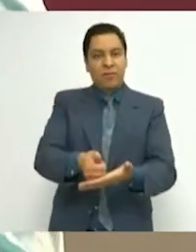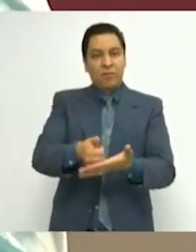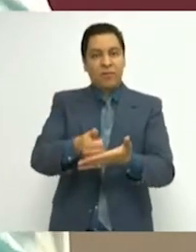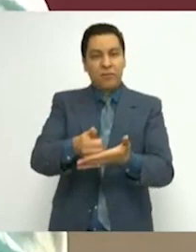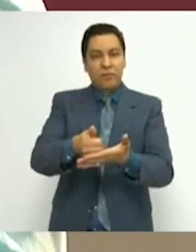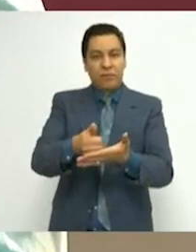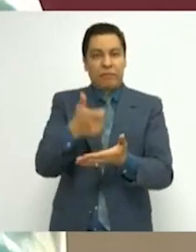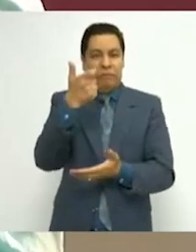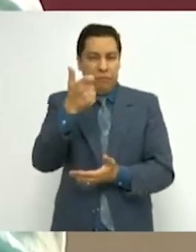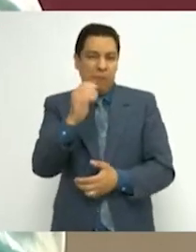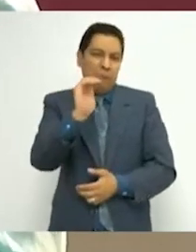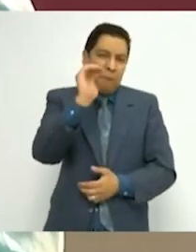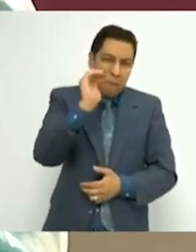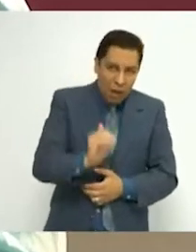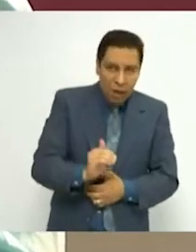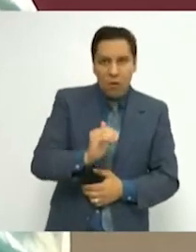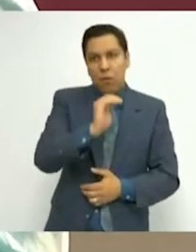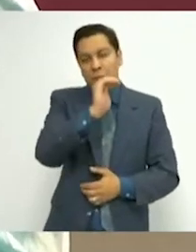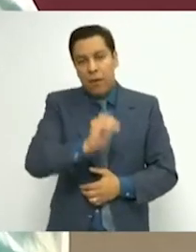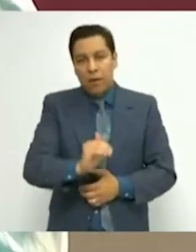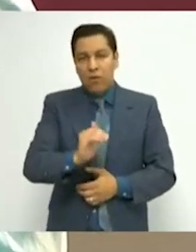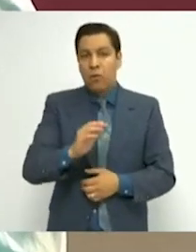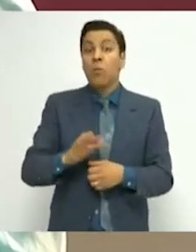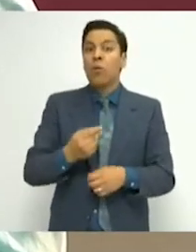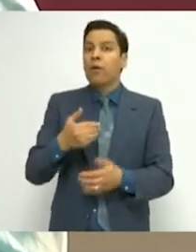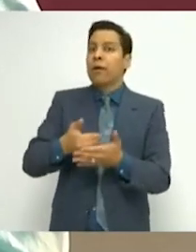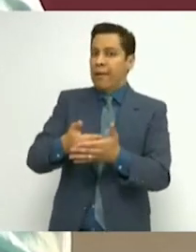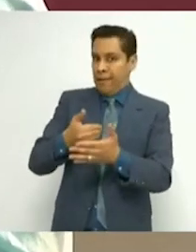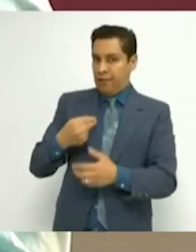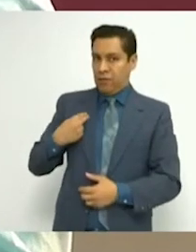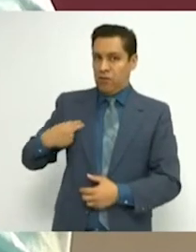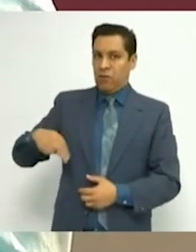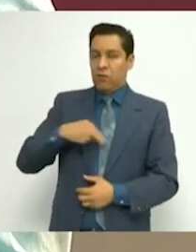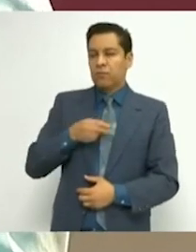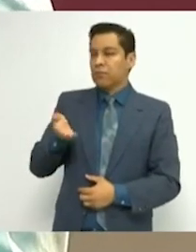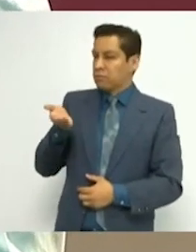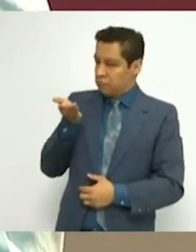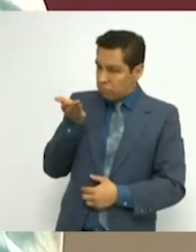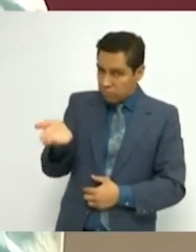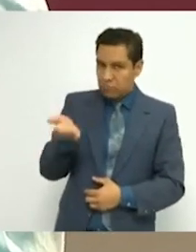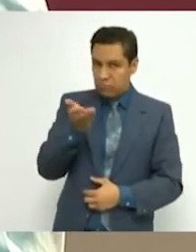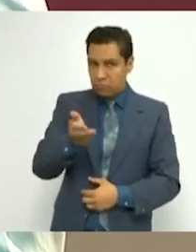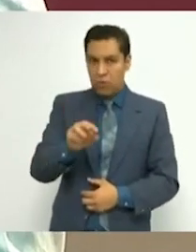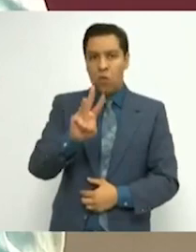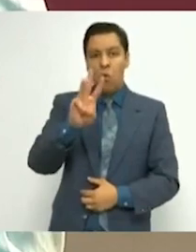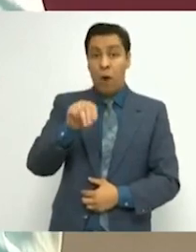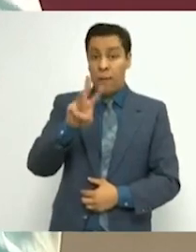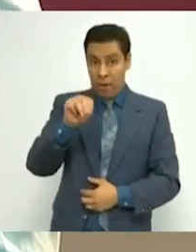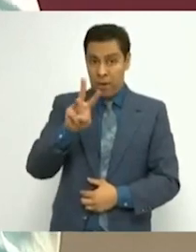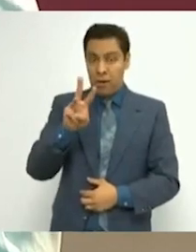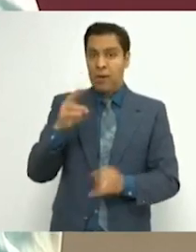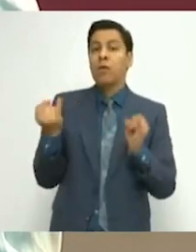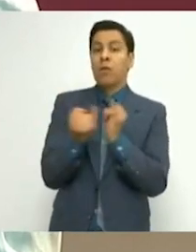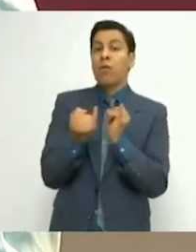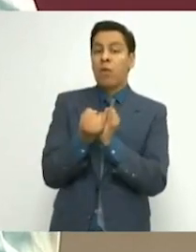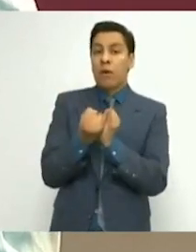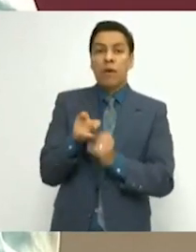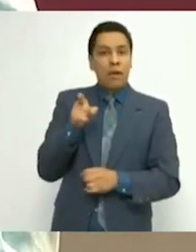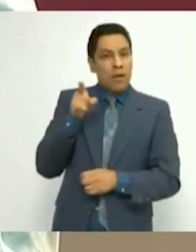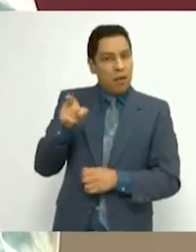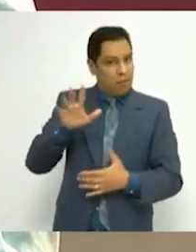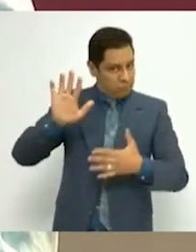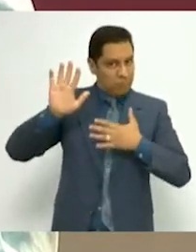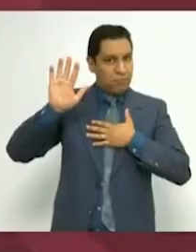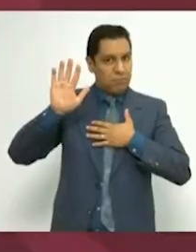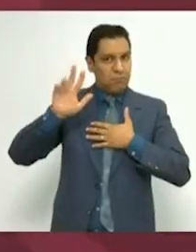porque se les pidió y ahora Walmart va a estar en